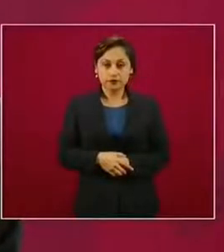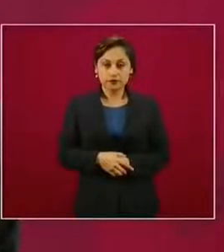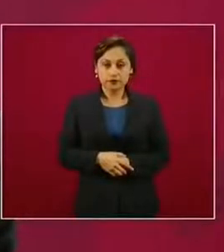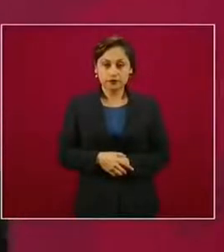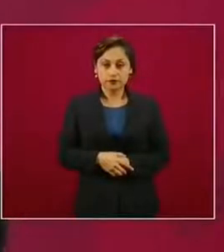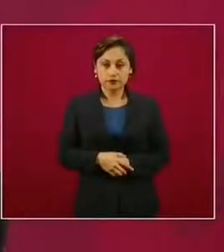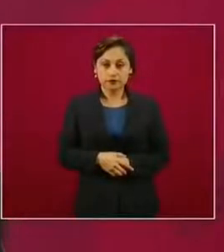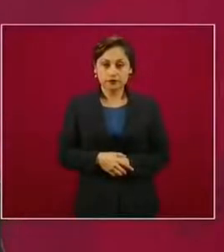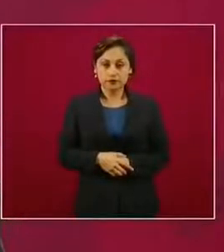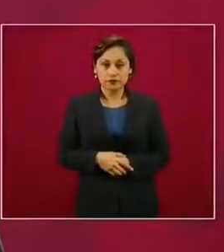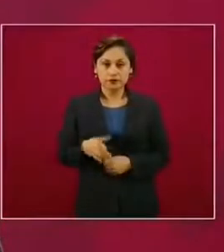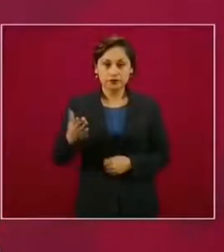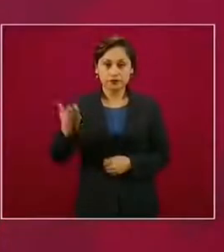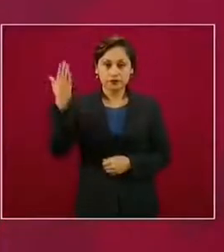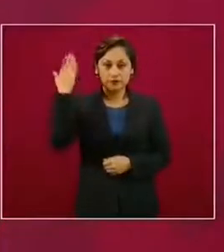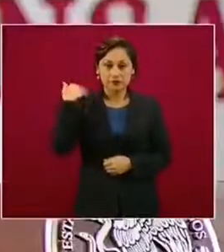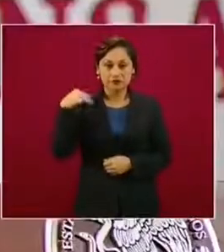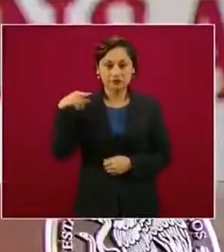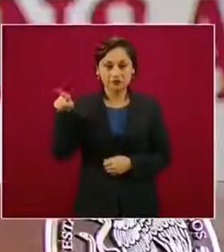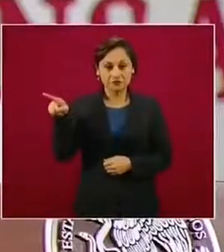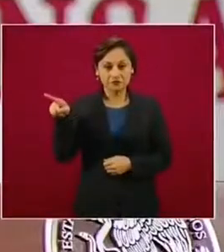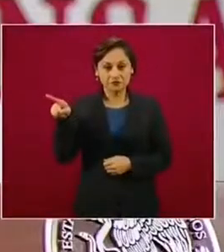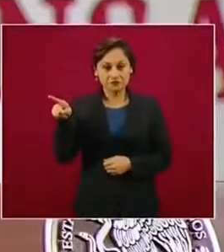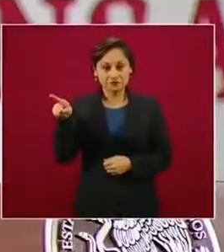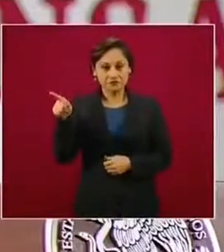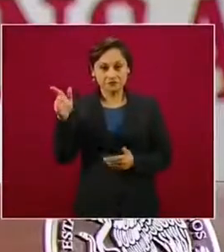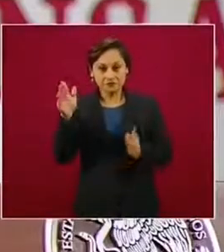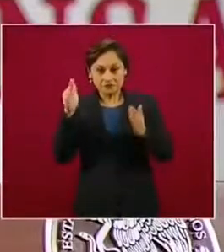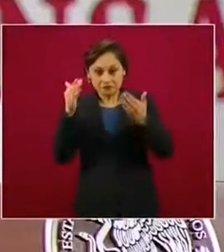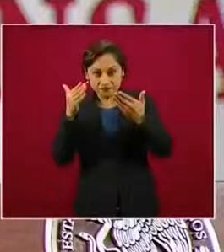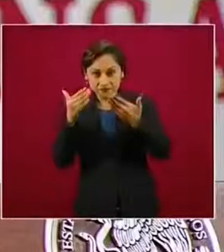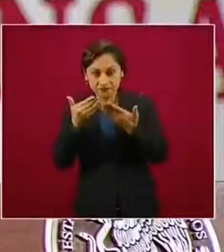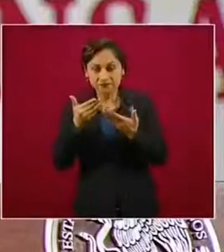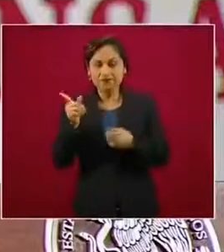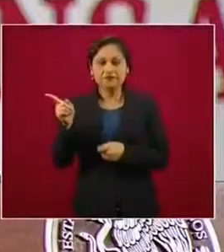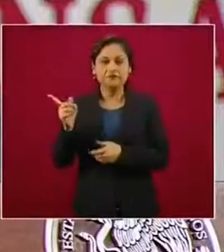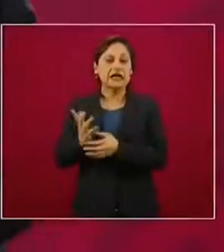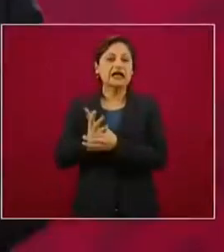De pocas luces, que llegó a decir: